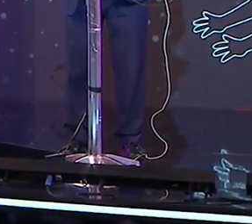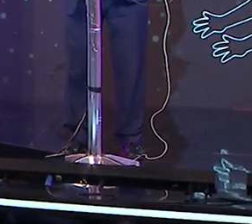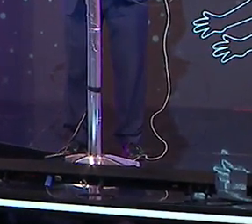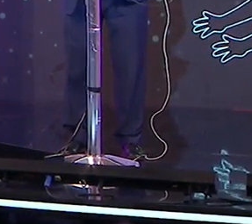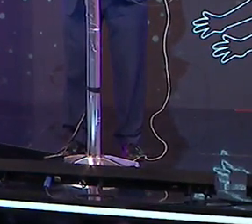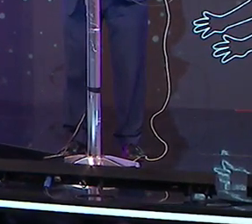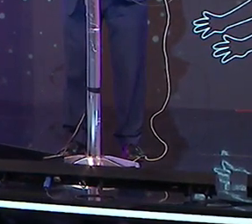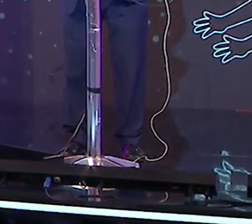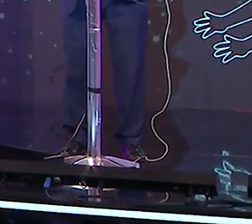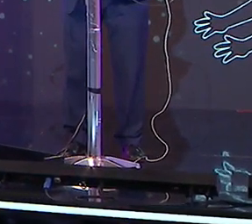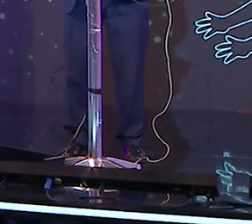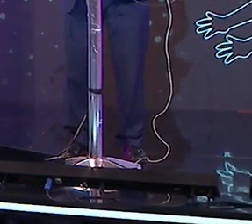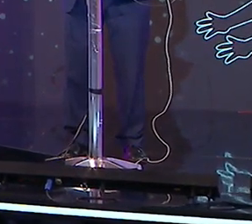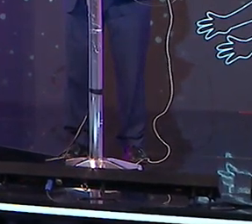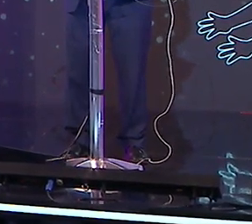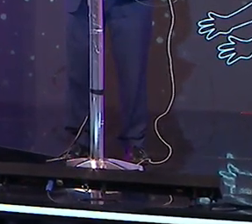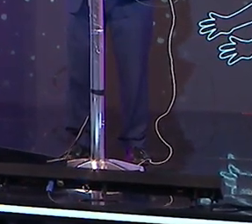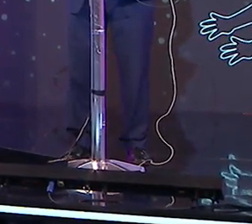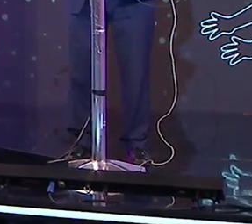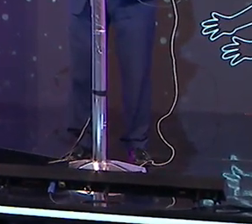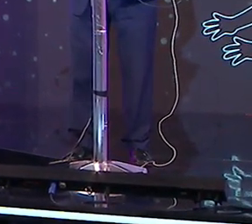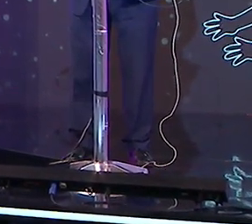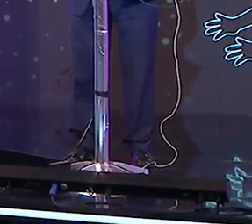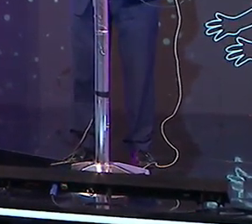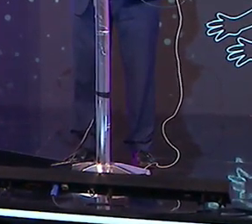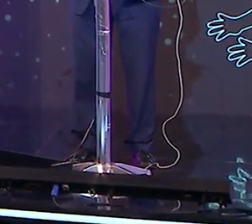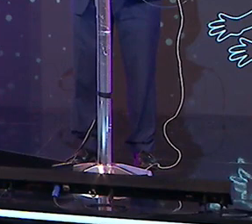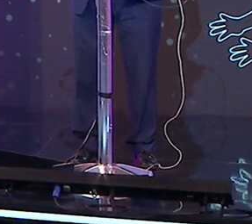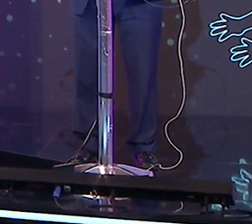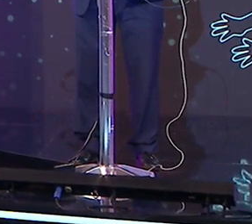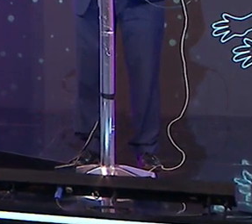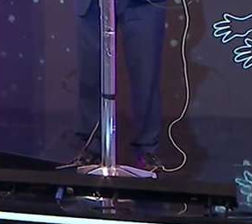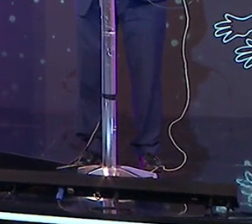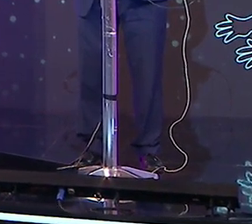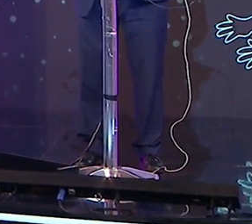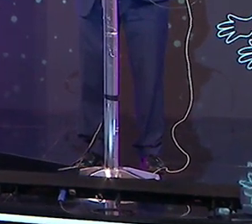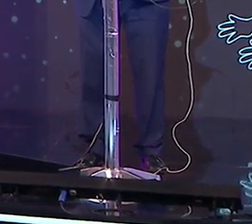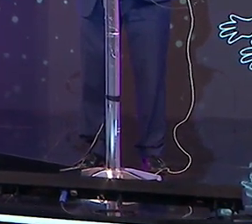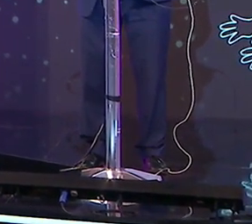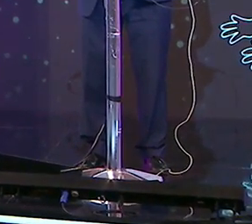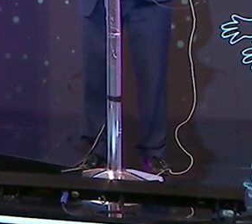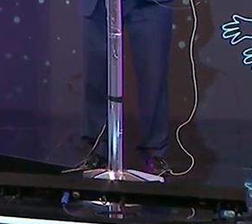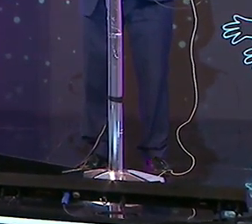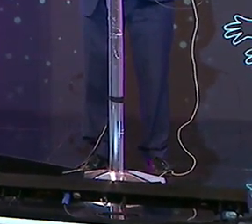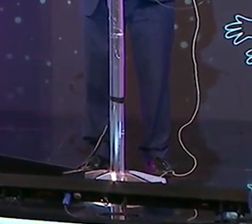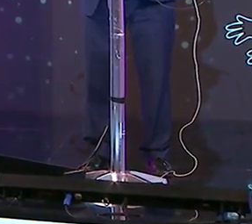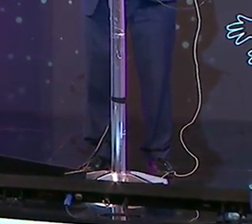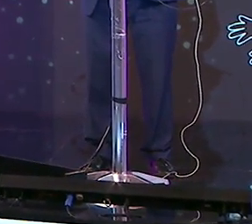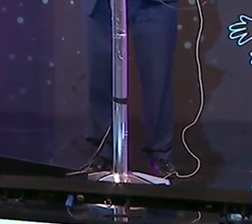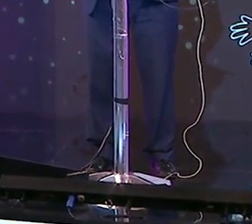fácil. Esta última tecnología, dicho sea paso, no es posible, no sabemos cómo hacerlo.